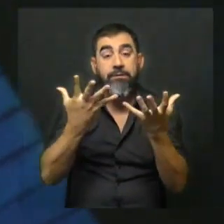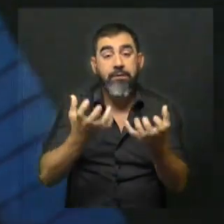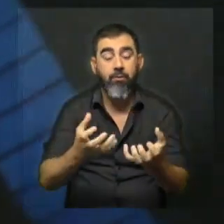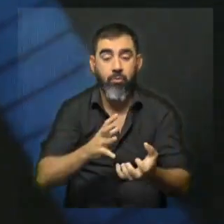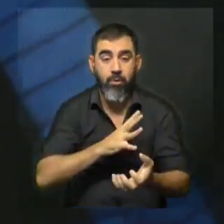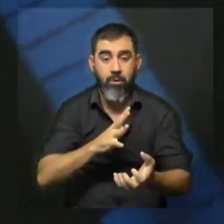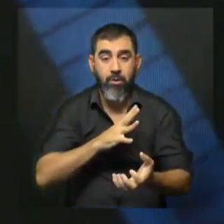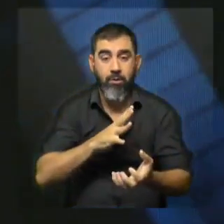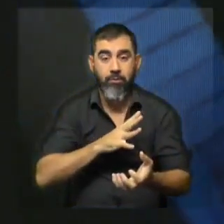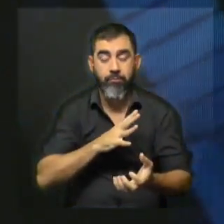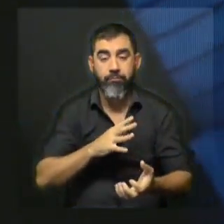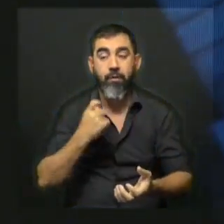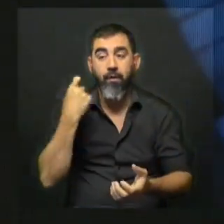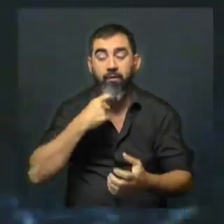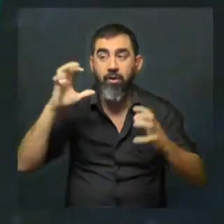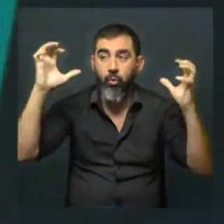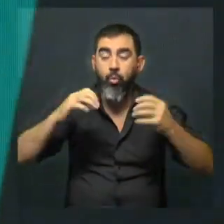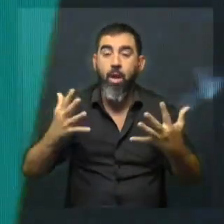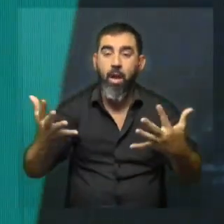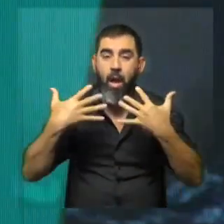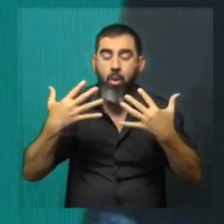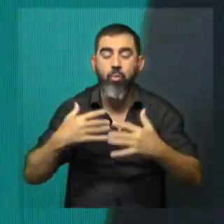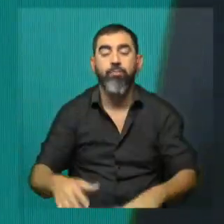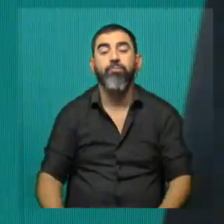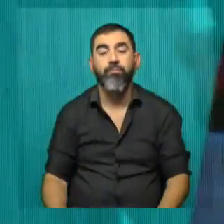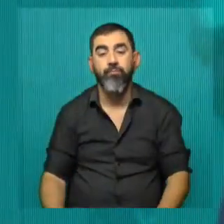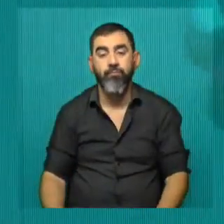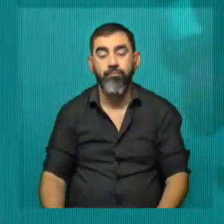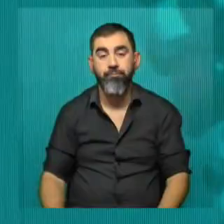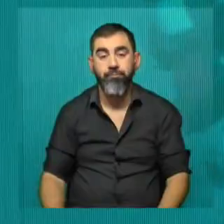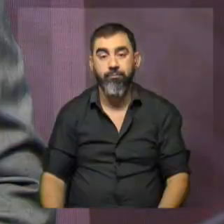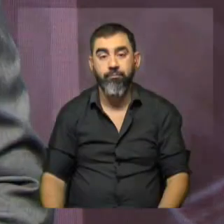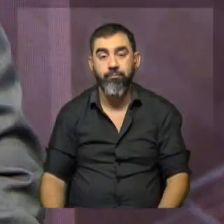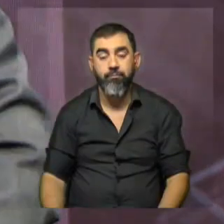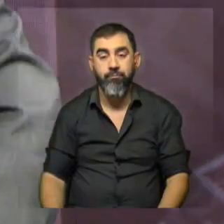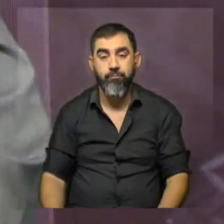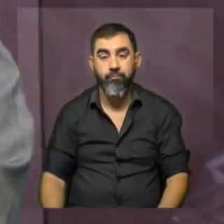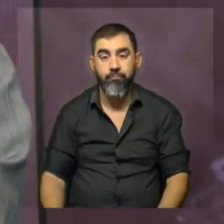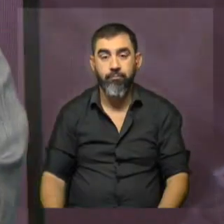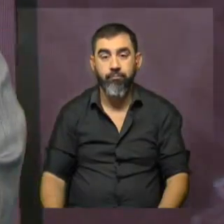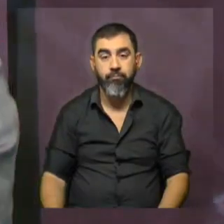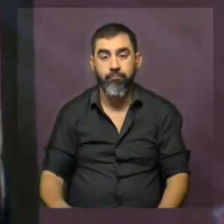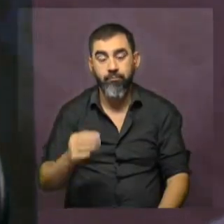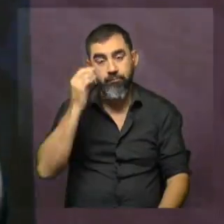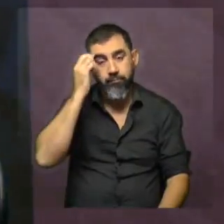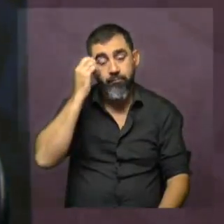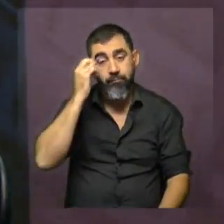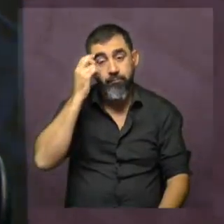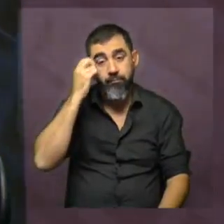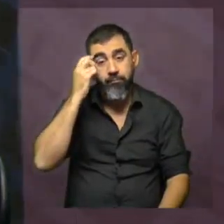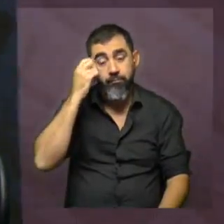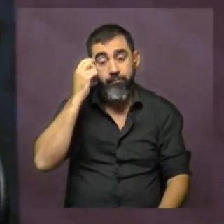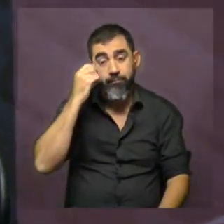reinante y los altos calores, ¿no? Las altas temperaturas. El tema que ha sido el